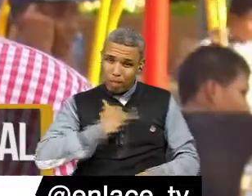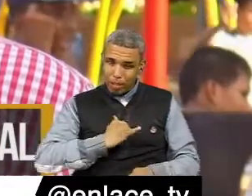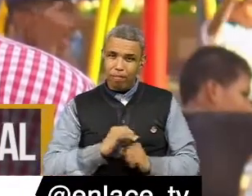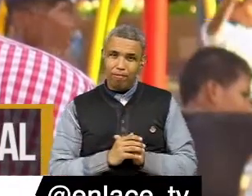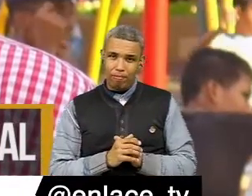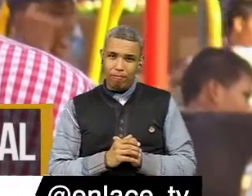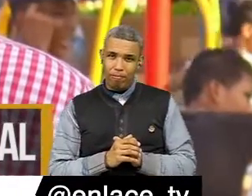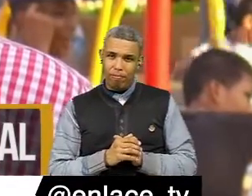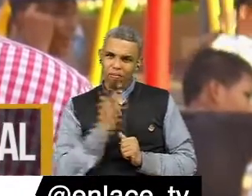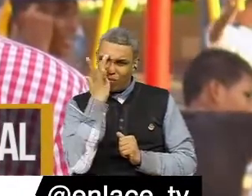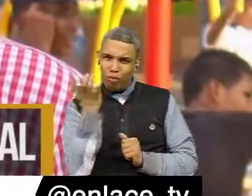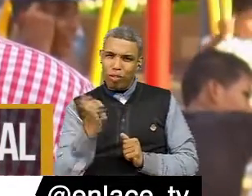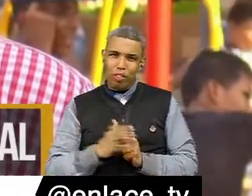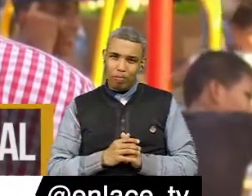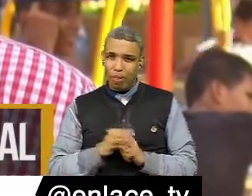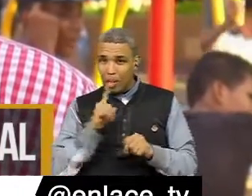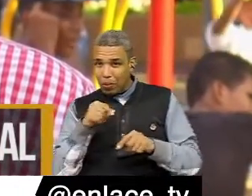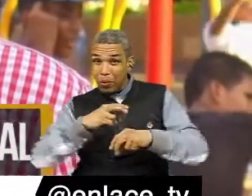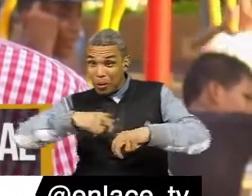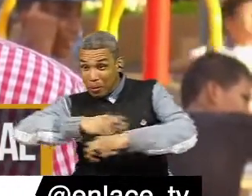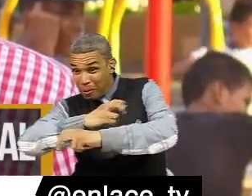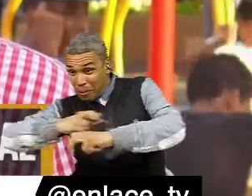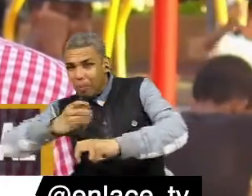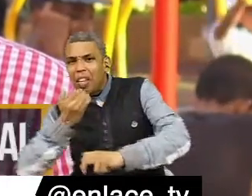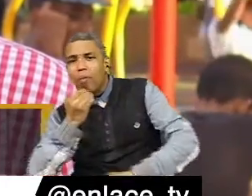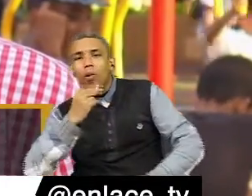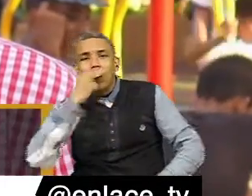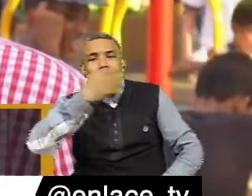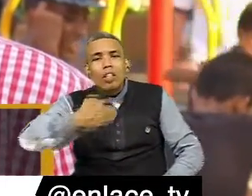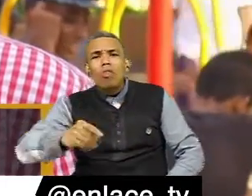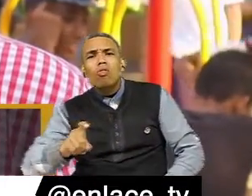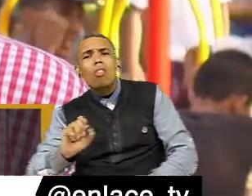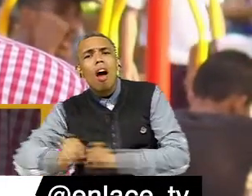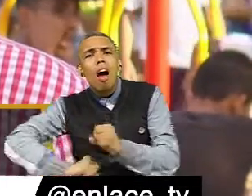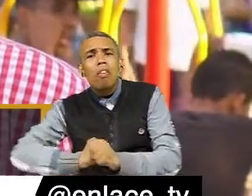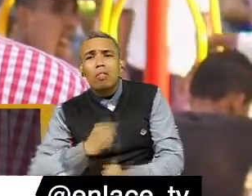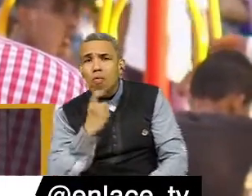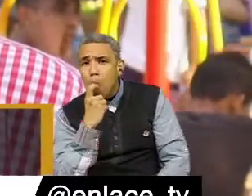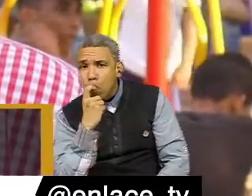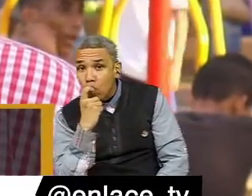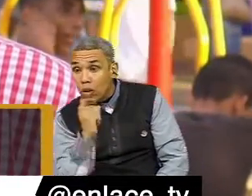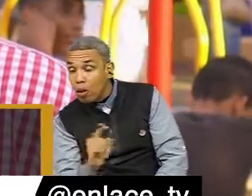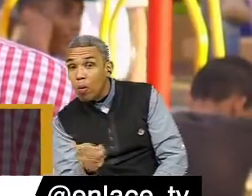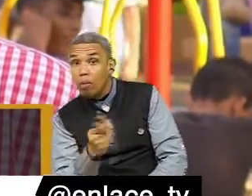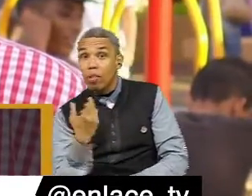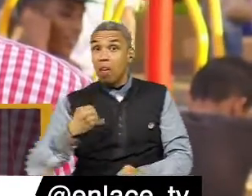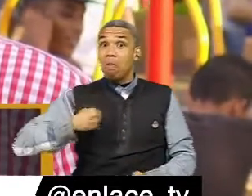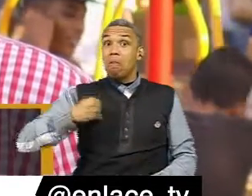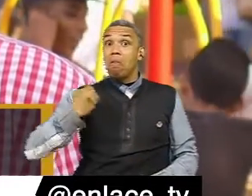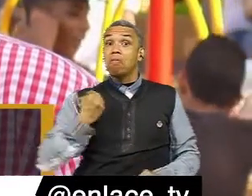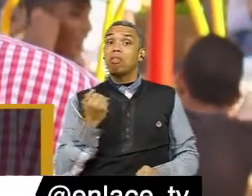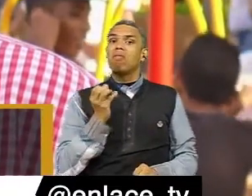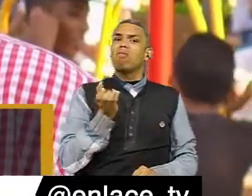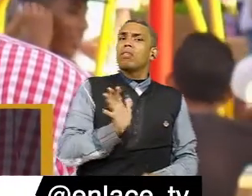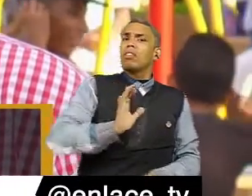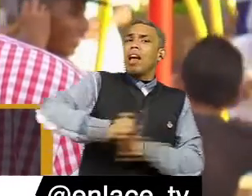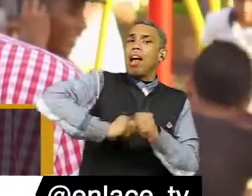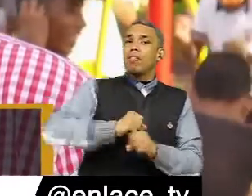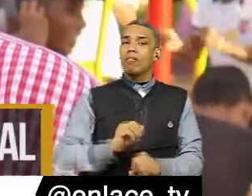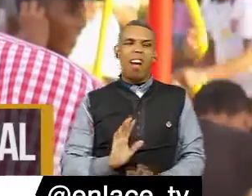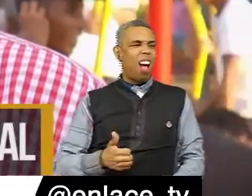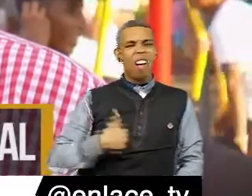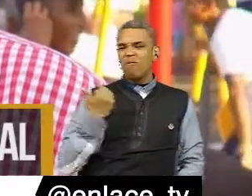hemos encontrado que juegos que son para niños de 6 años, 5 años, están siendo utilizados por jóvenes ya de 15 o más años